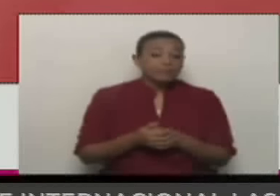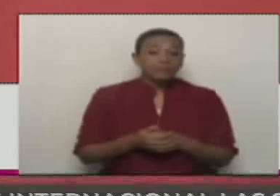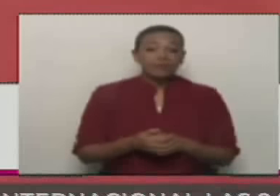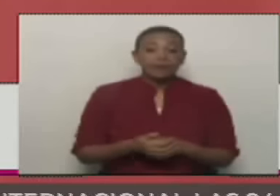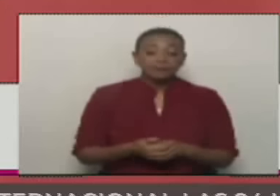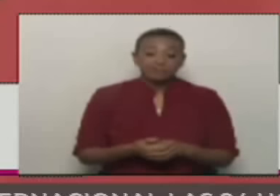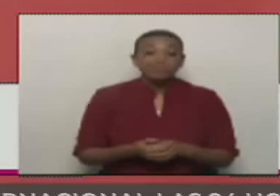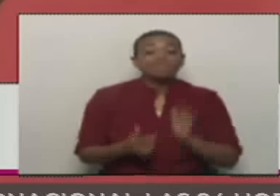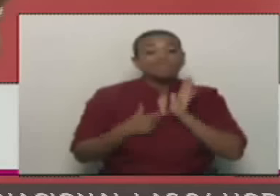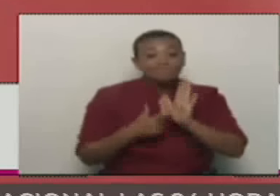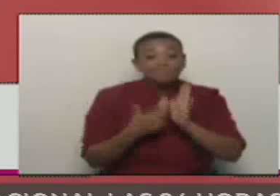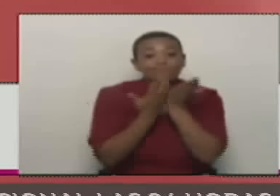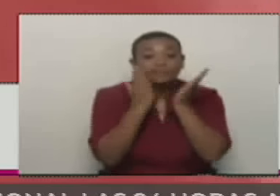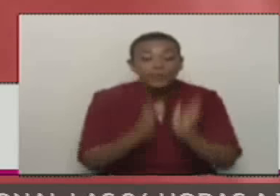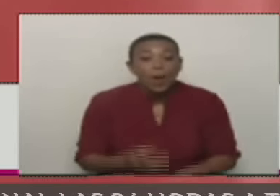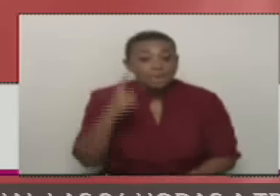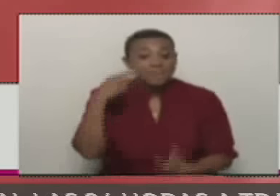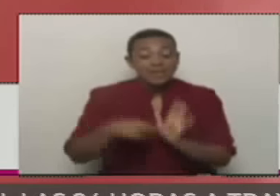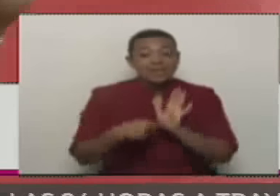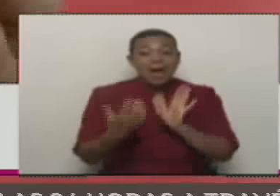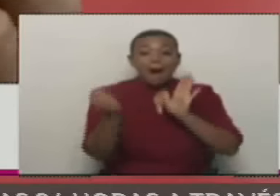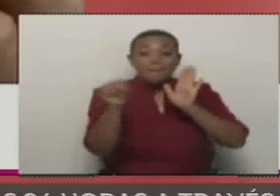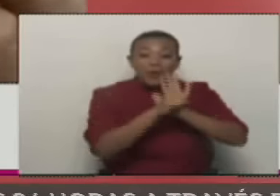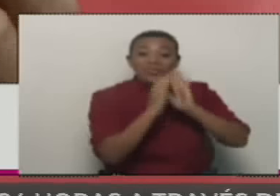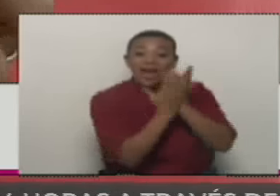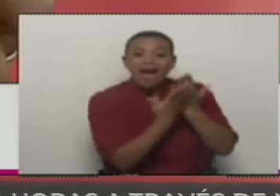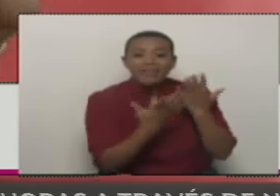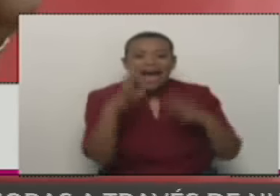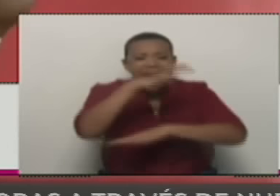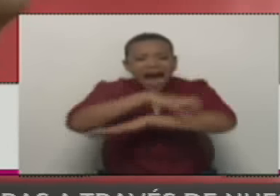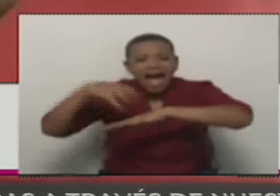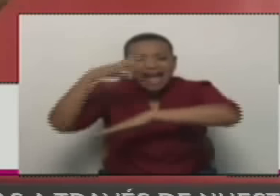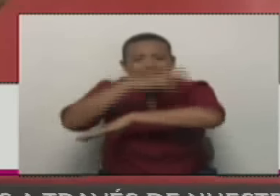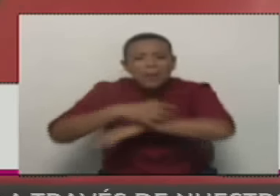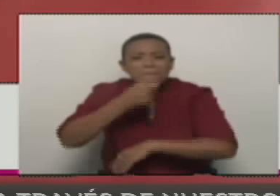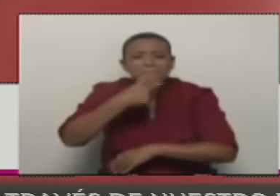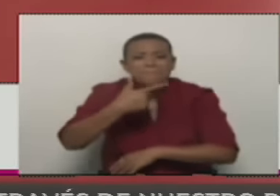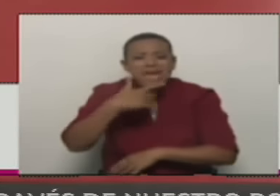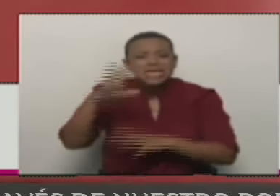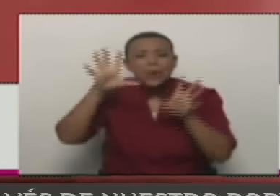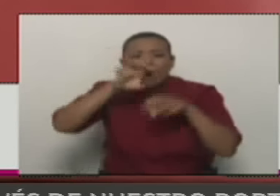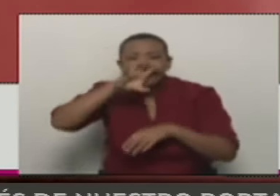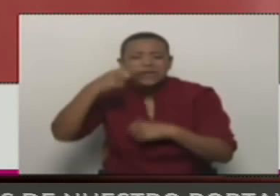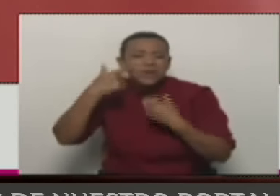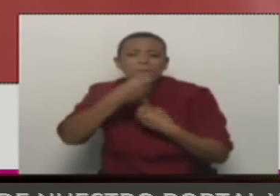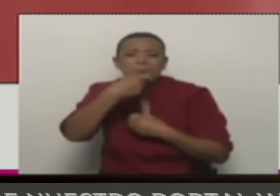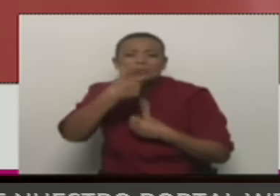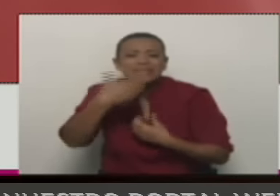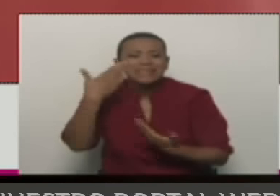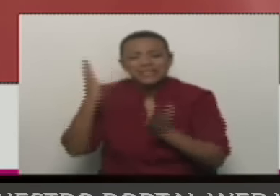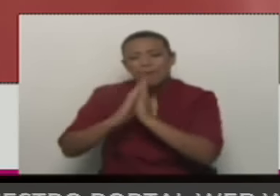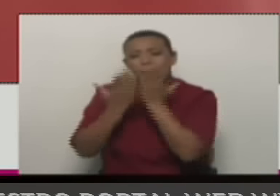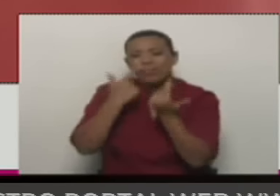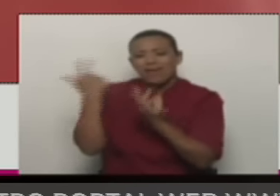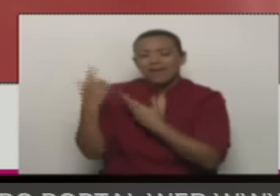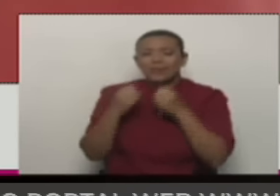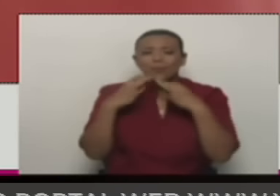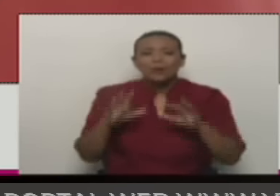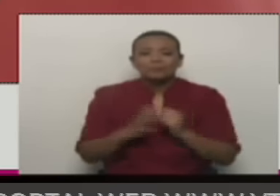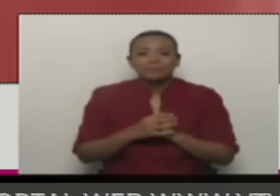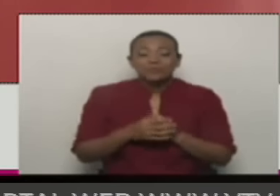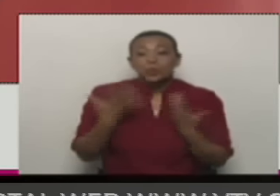nuestros estudiantes. Mire esta portada tan bella. ¿Dónde está aquí? Mire esta belleza, chicos. ¿Ah? ¿Cómo es que dices